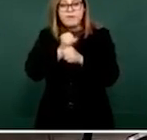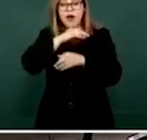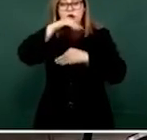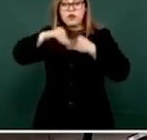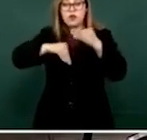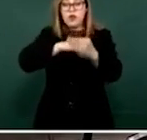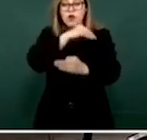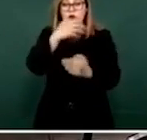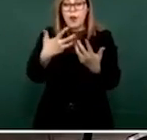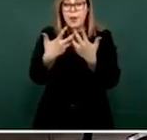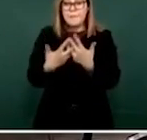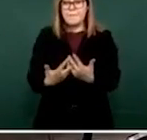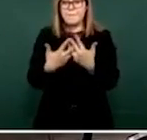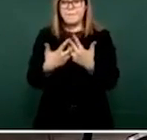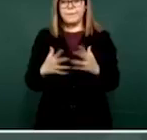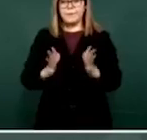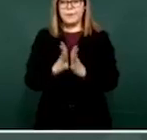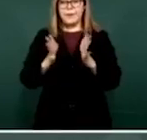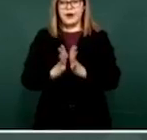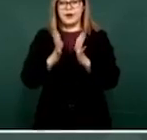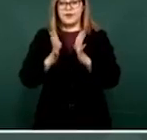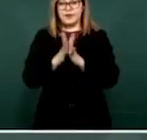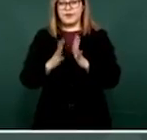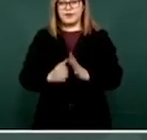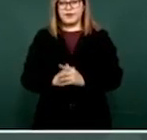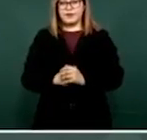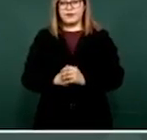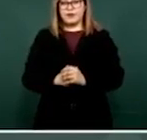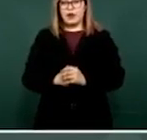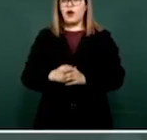empresas que participan, porque si hay